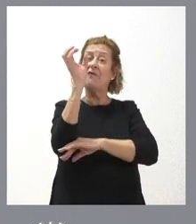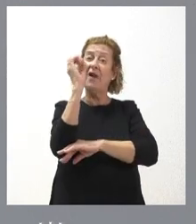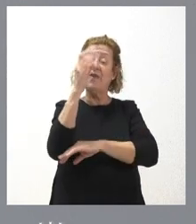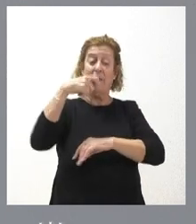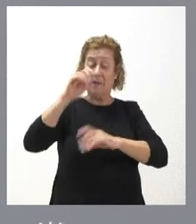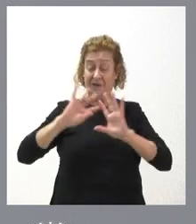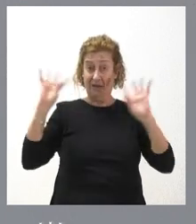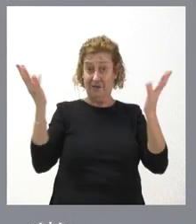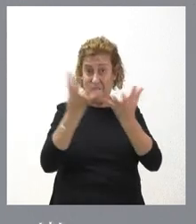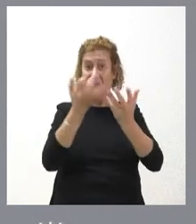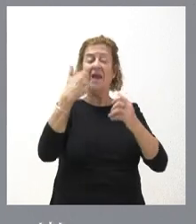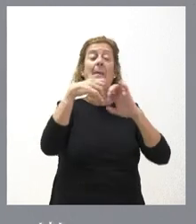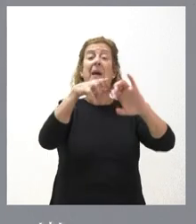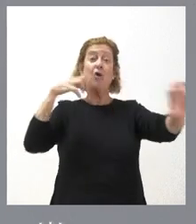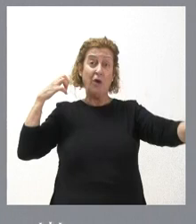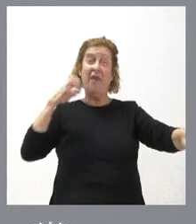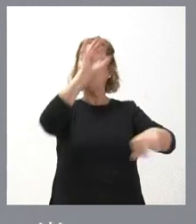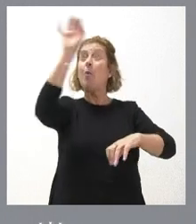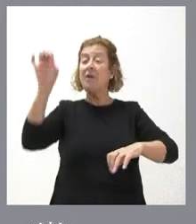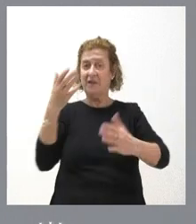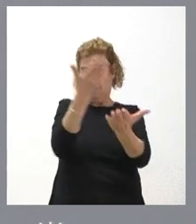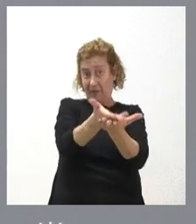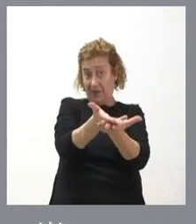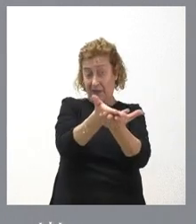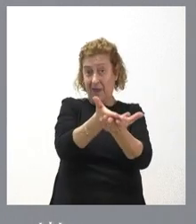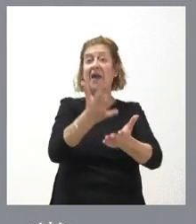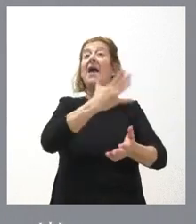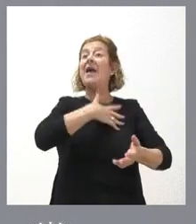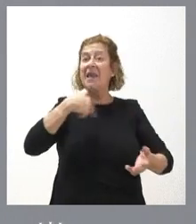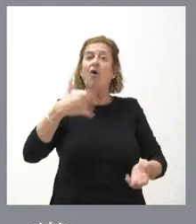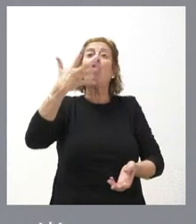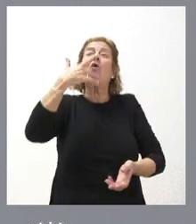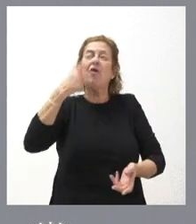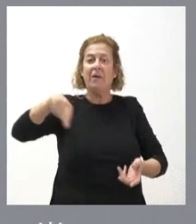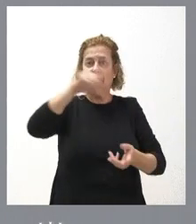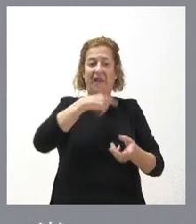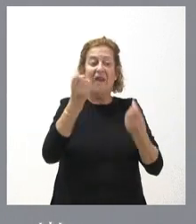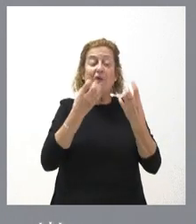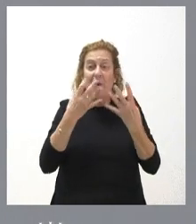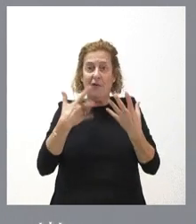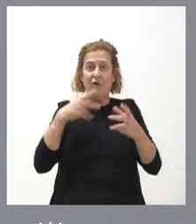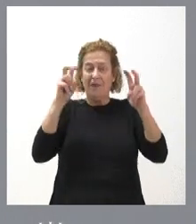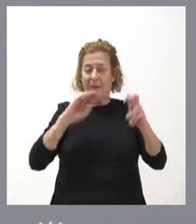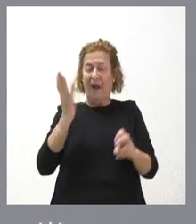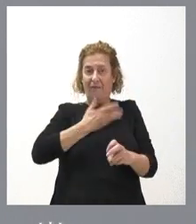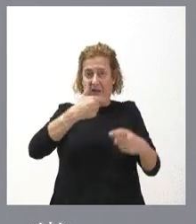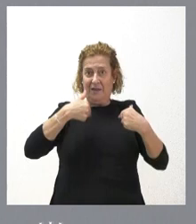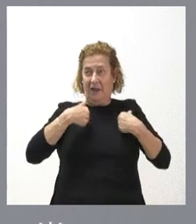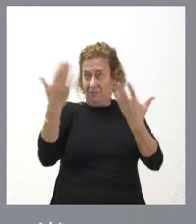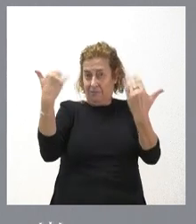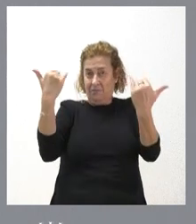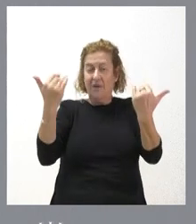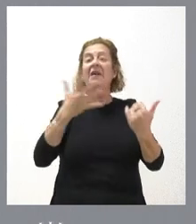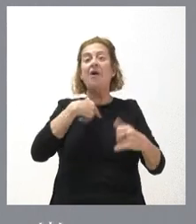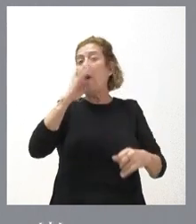presidentes hay una mayoría de comunidades autónomas que lo han pedido y que quer queremos conocer información sobre muchos temas que nos afectan que vemos a